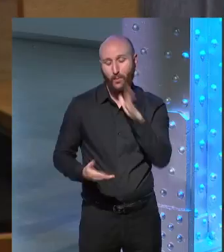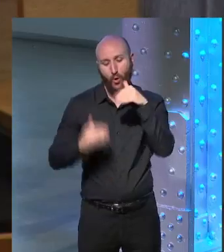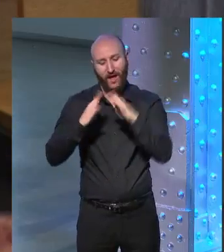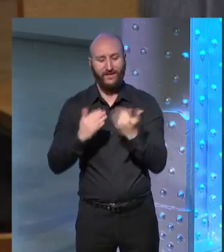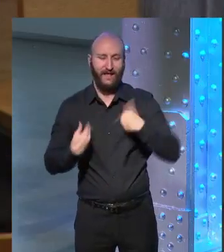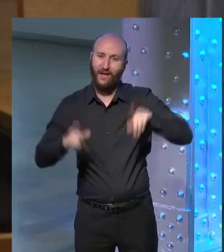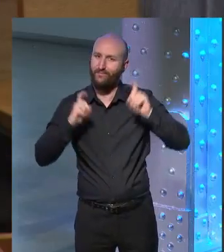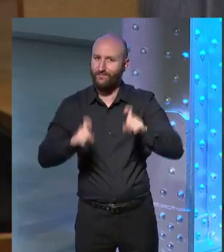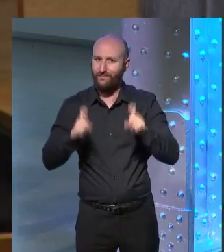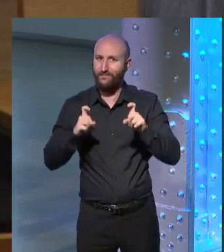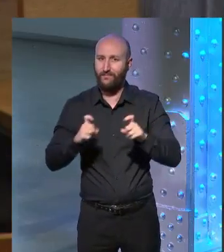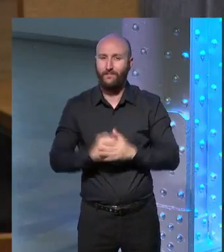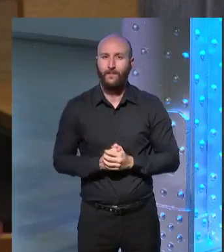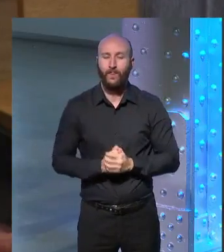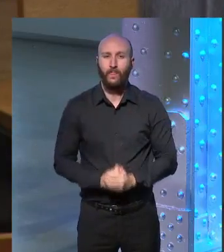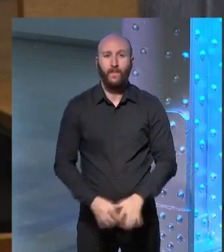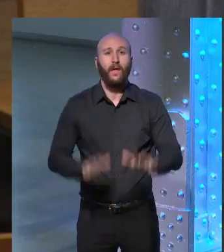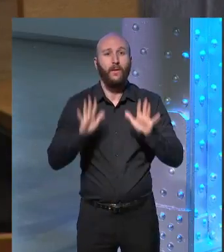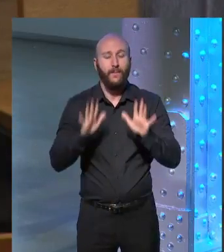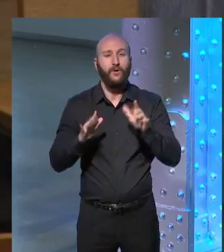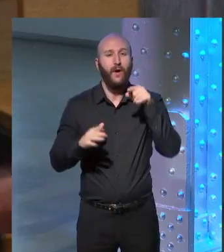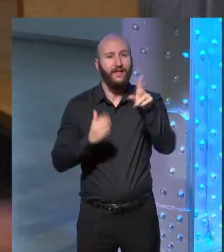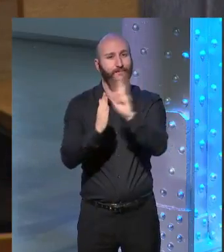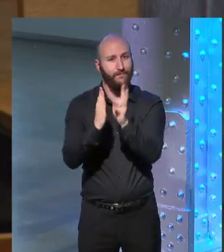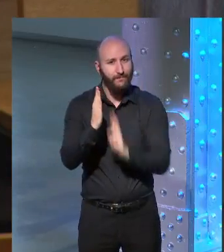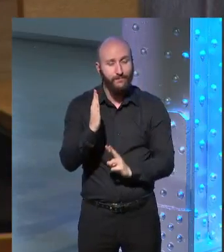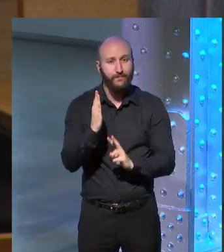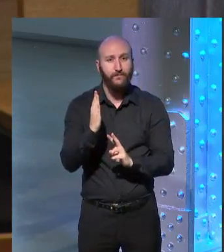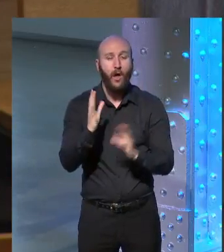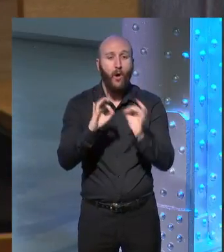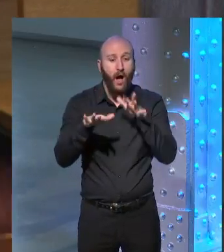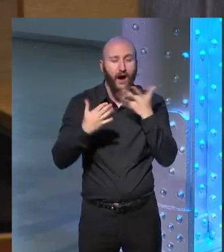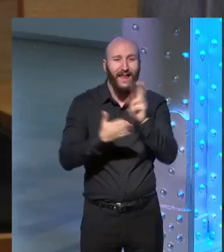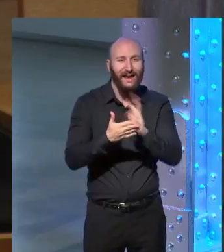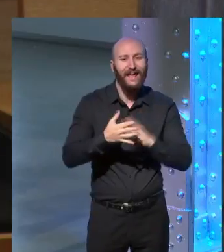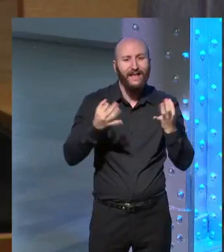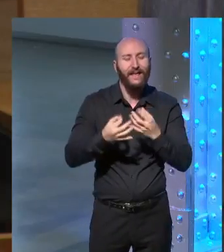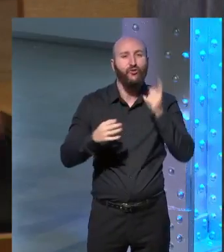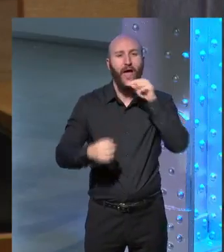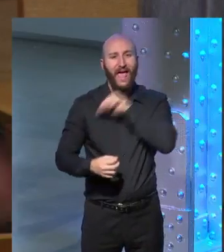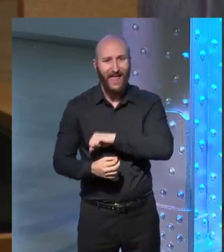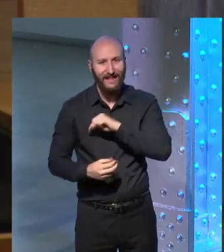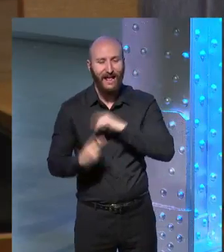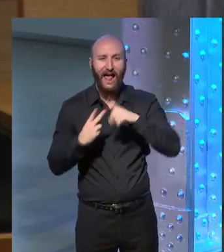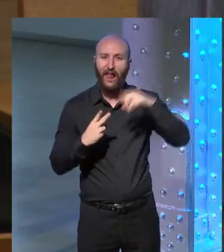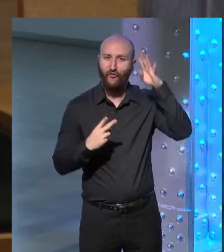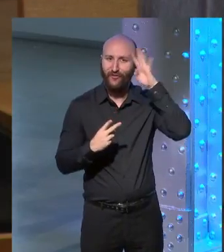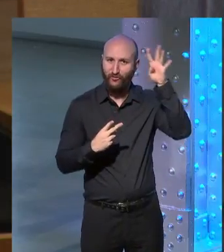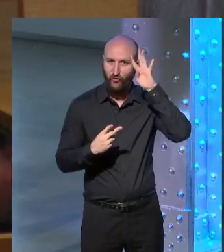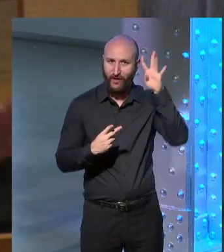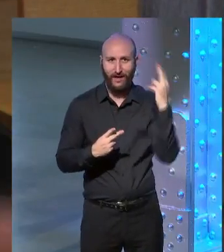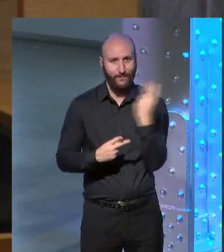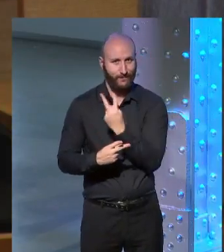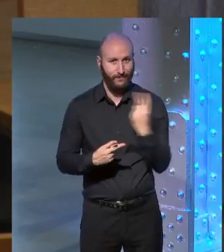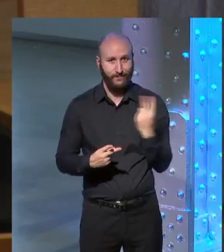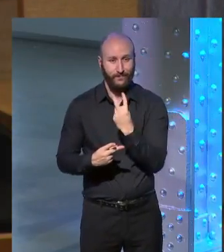conocimiento. Ahora, en Silicon Valley, lo que se lee, o de lo que se lee ahora mismo, es de ética y de filosofía